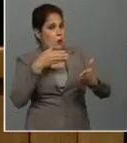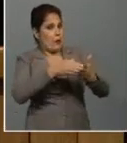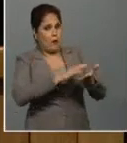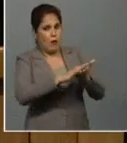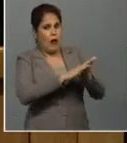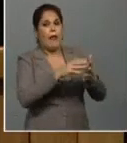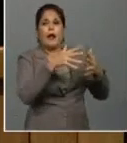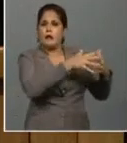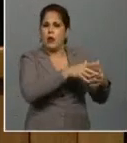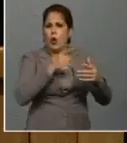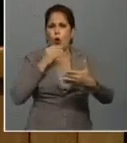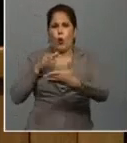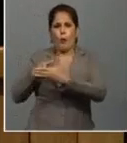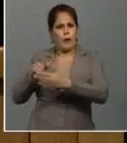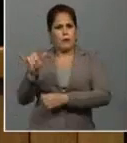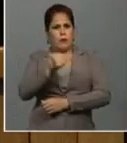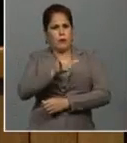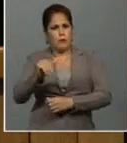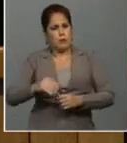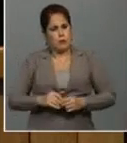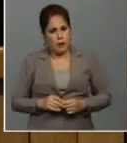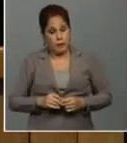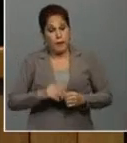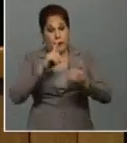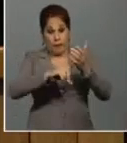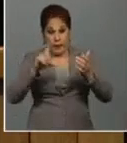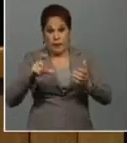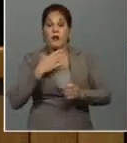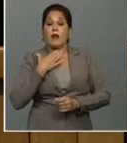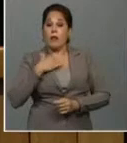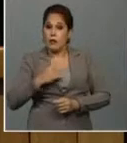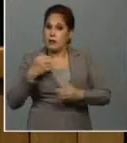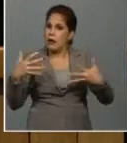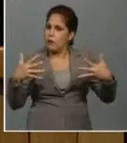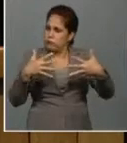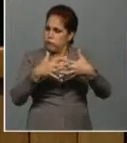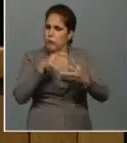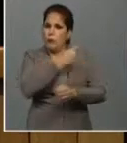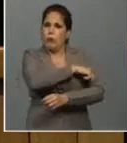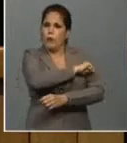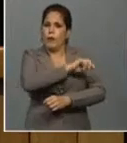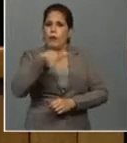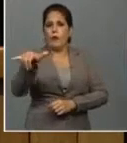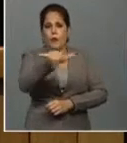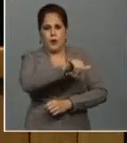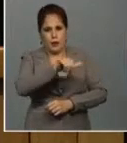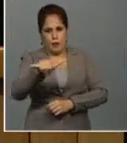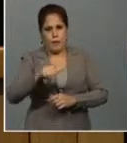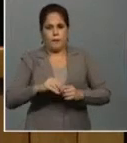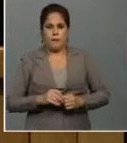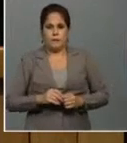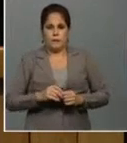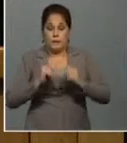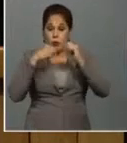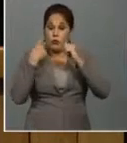del partido y del estado es la voluntad de nuestro pueblo resulta llamativo que el